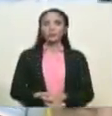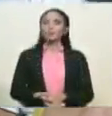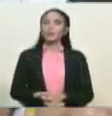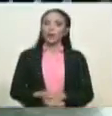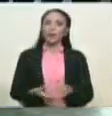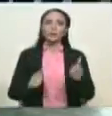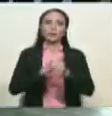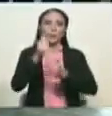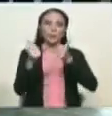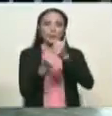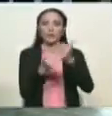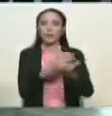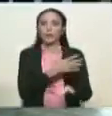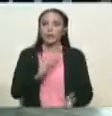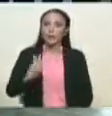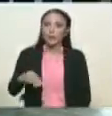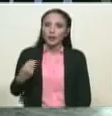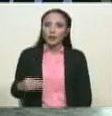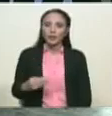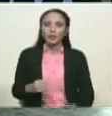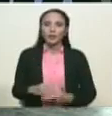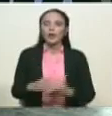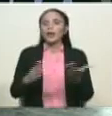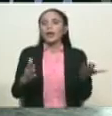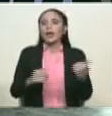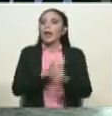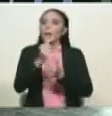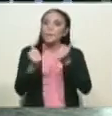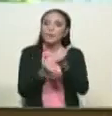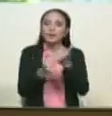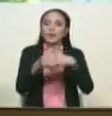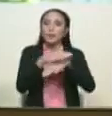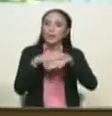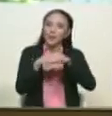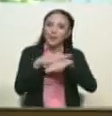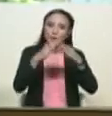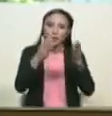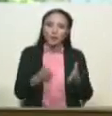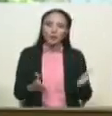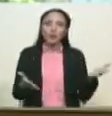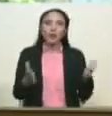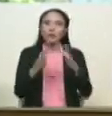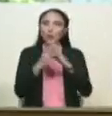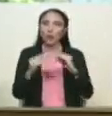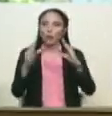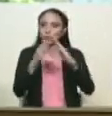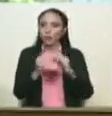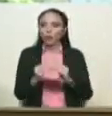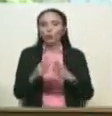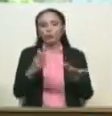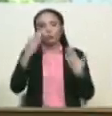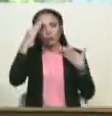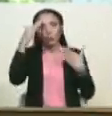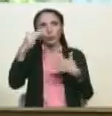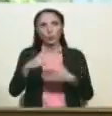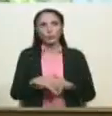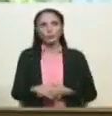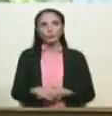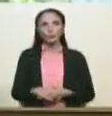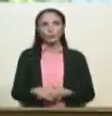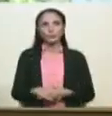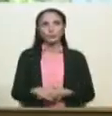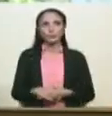Viceministras también. Bueno, presidentes de institutos. Yo quiero en este marco,